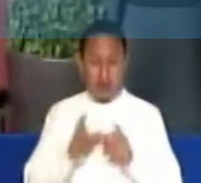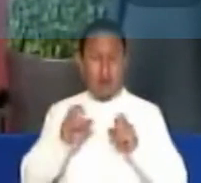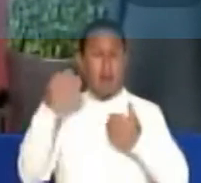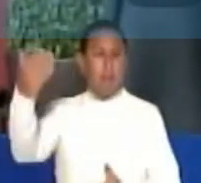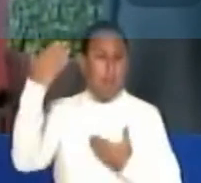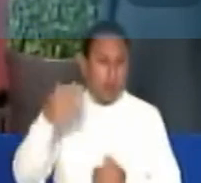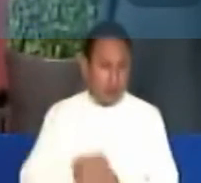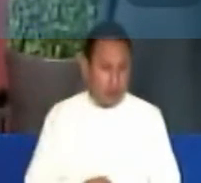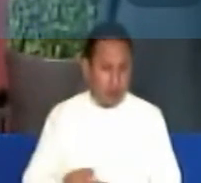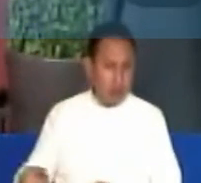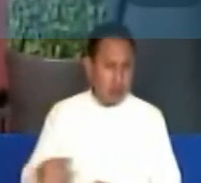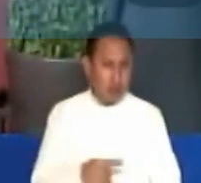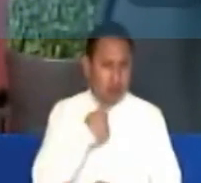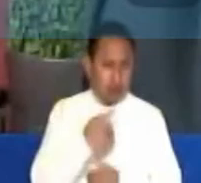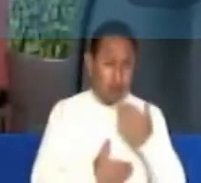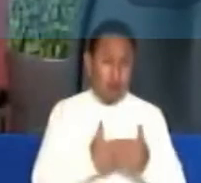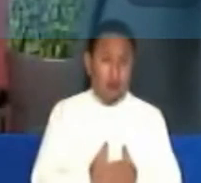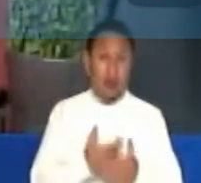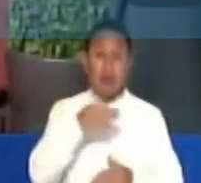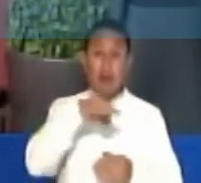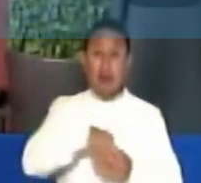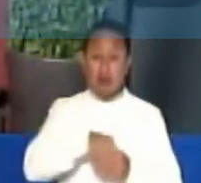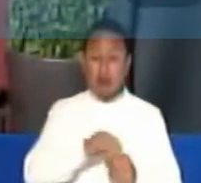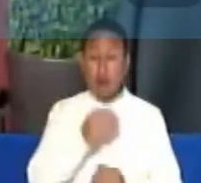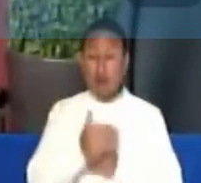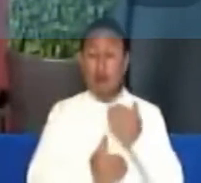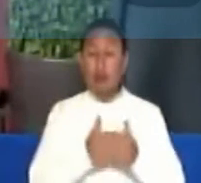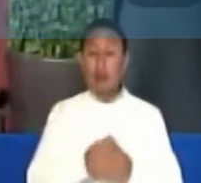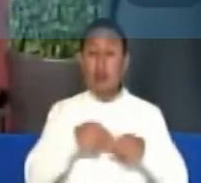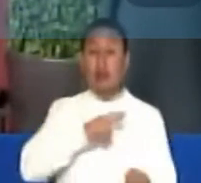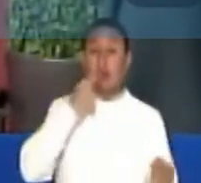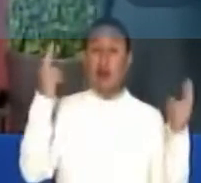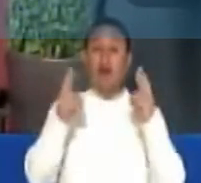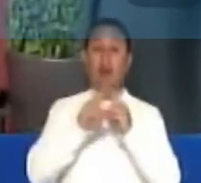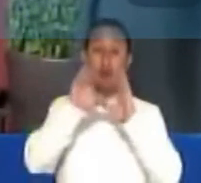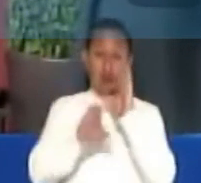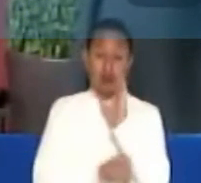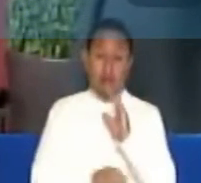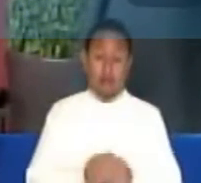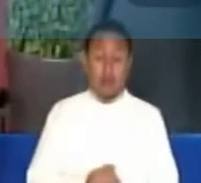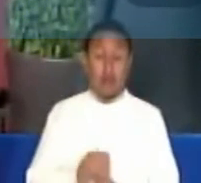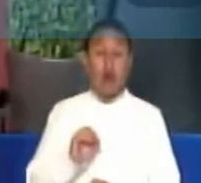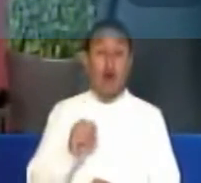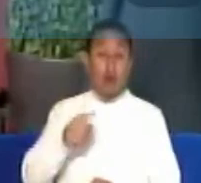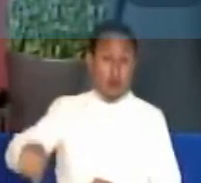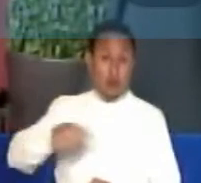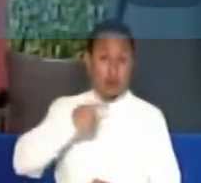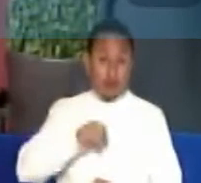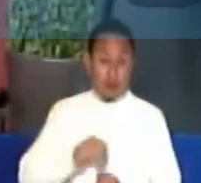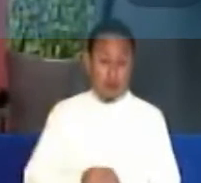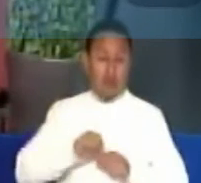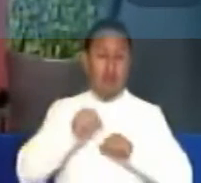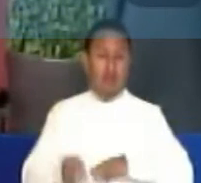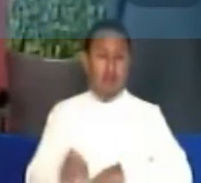no sean para provocar quizá un adelanto a elecciones, un proceso de reforma constitucional o incluso, como algunos sectores ya han dicho, una